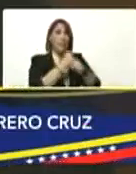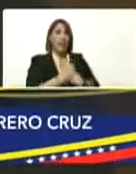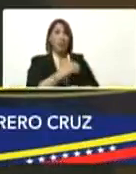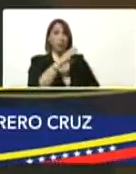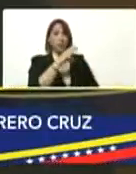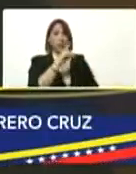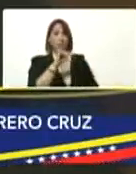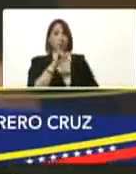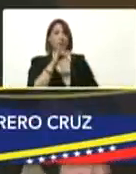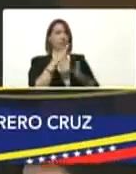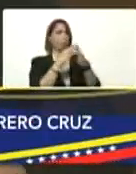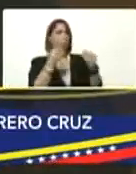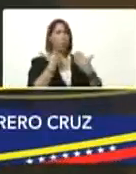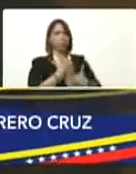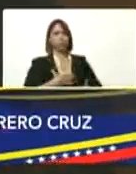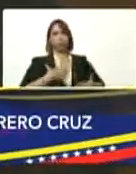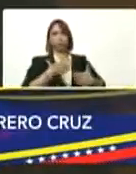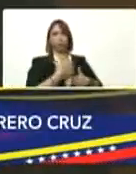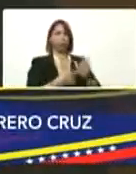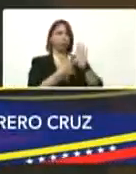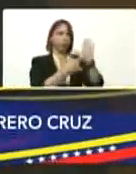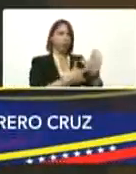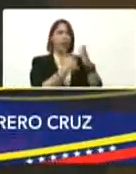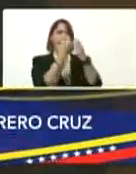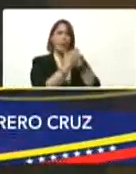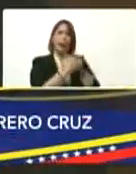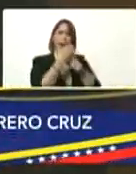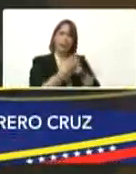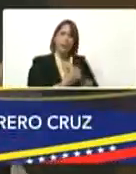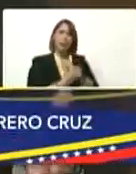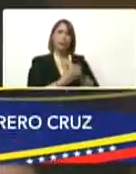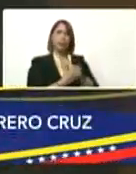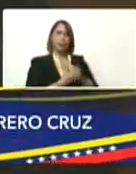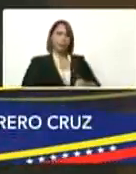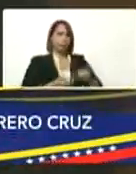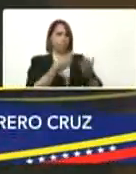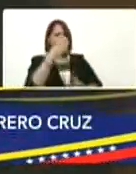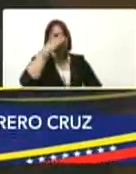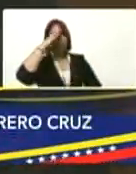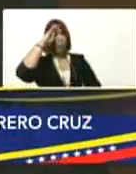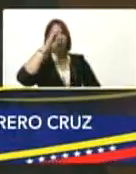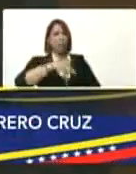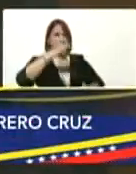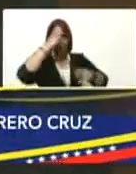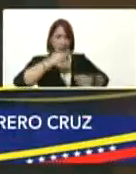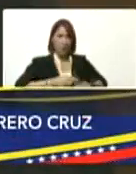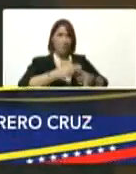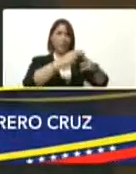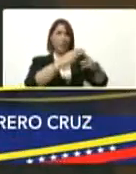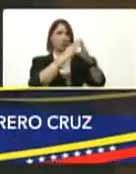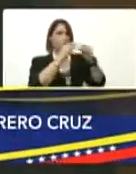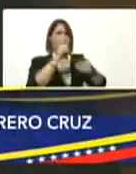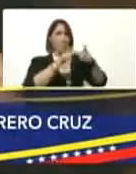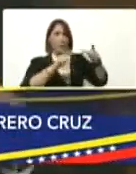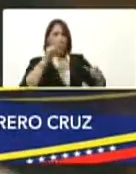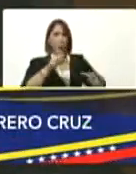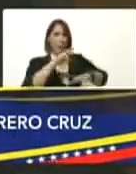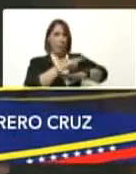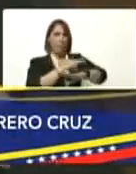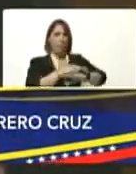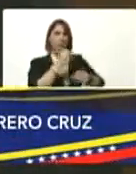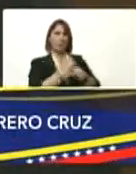de satisfacción, todas eran muestras de cariño hacia Cuba y de reconocimiento a todo el personal médico por la labor,